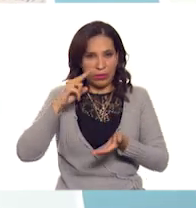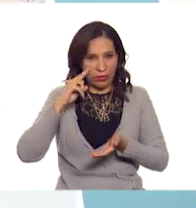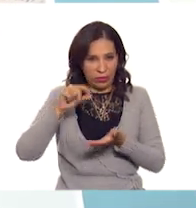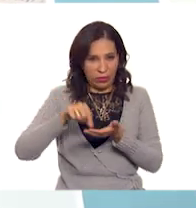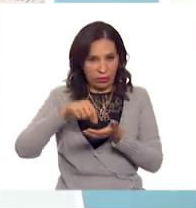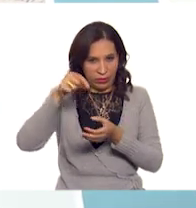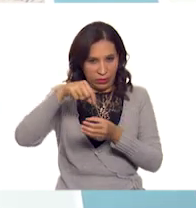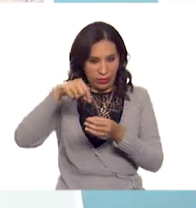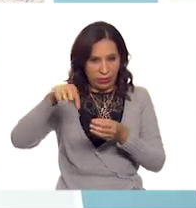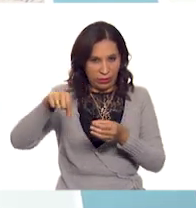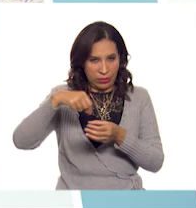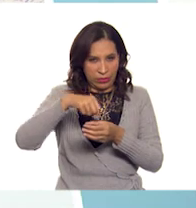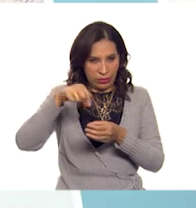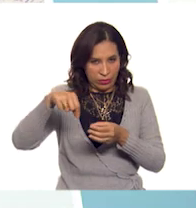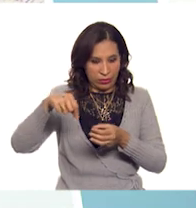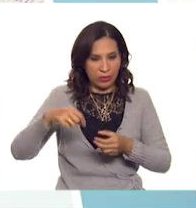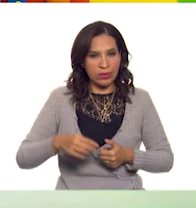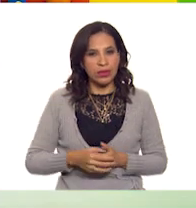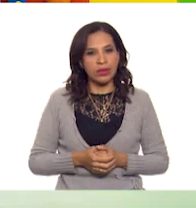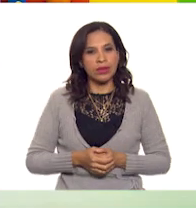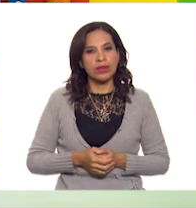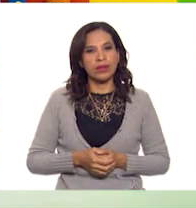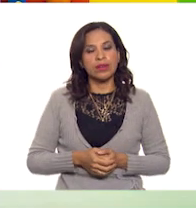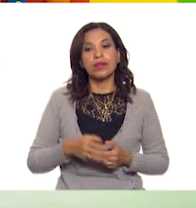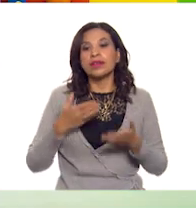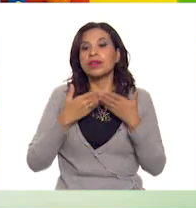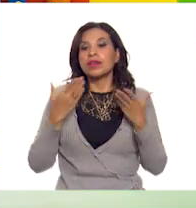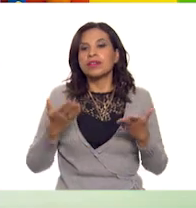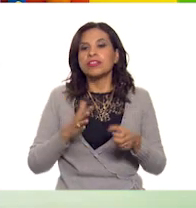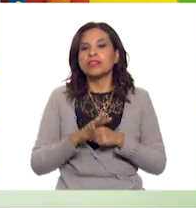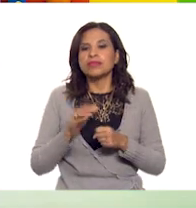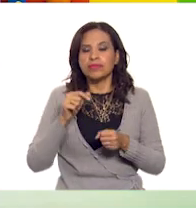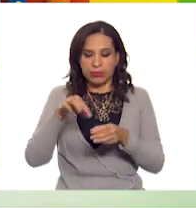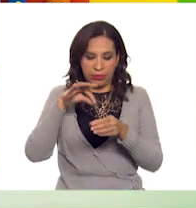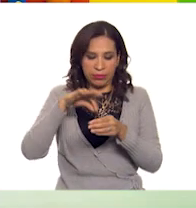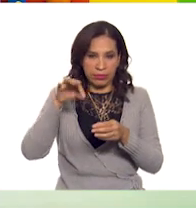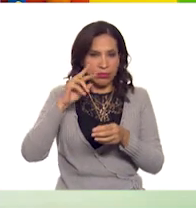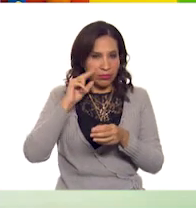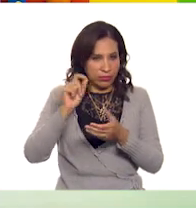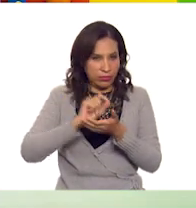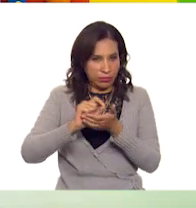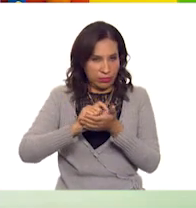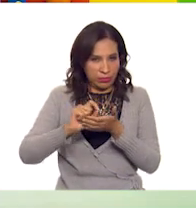usaba un tintero. Exactamente. Actualmente, las plumas son así.